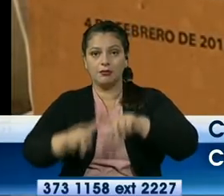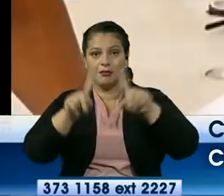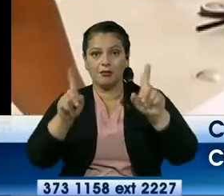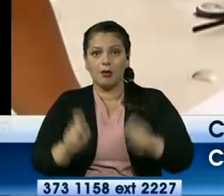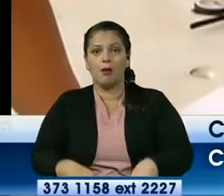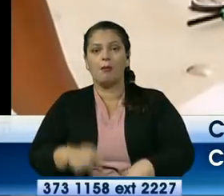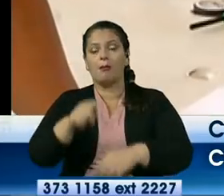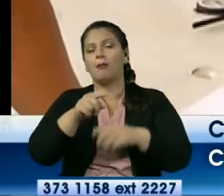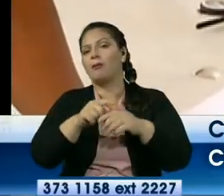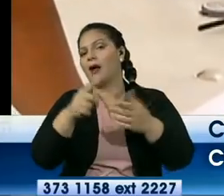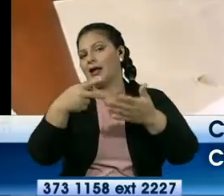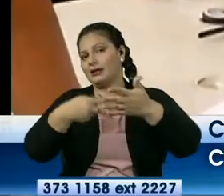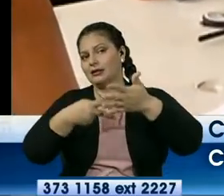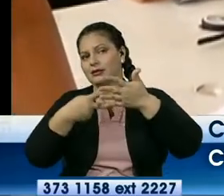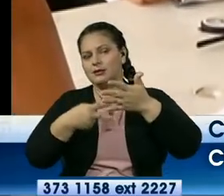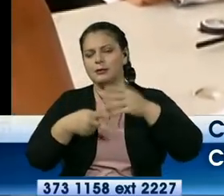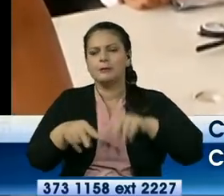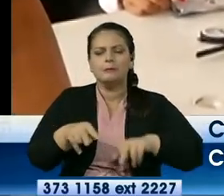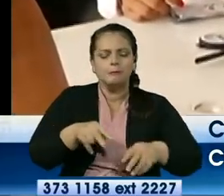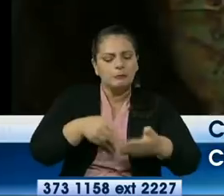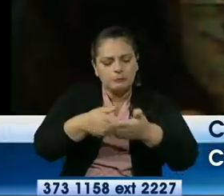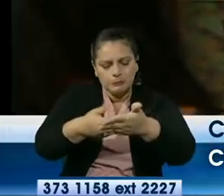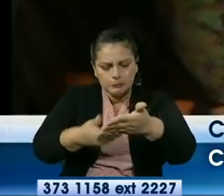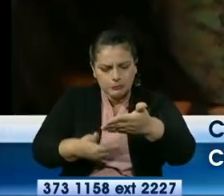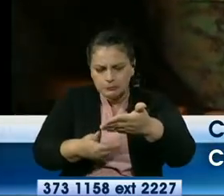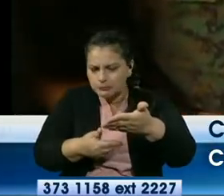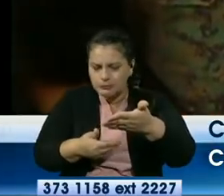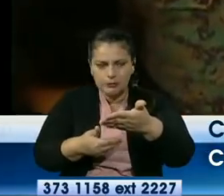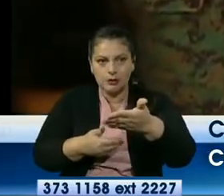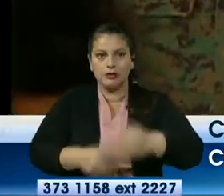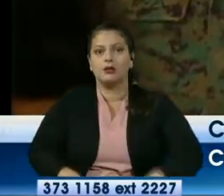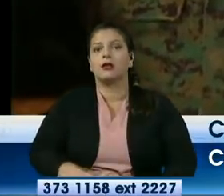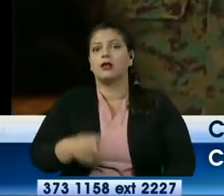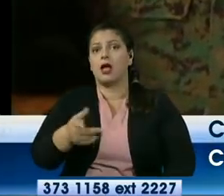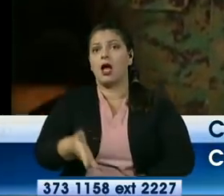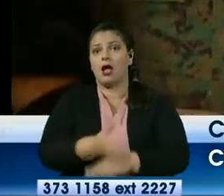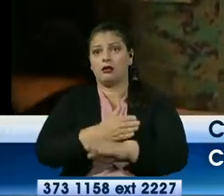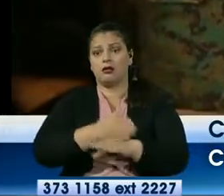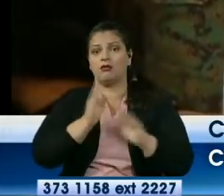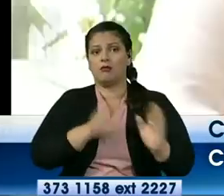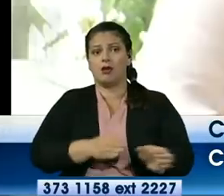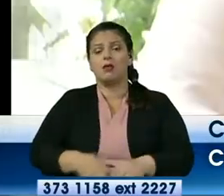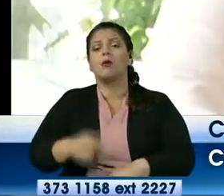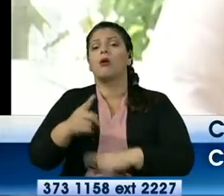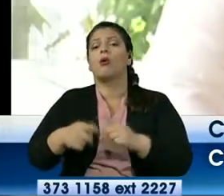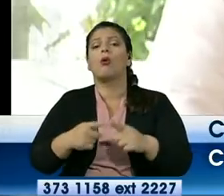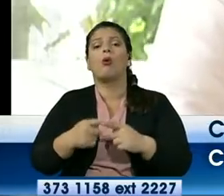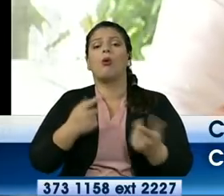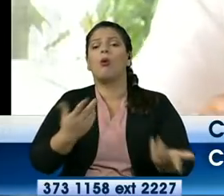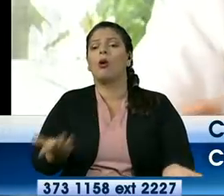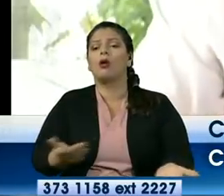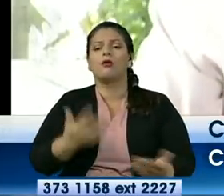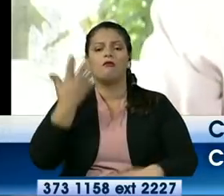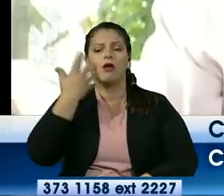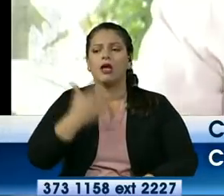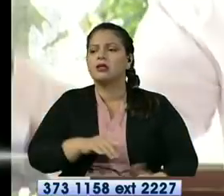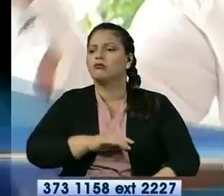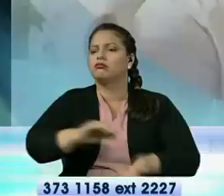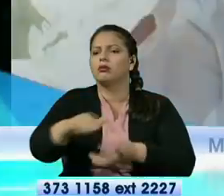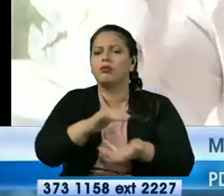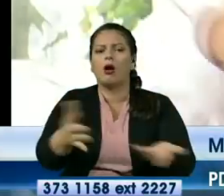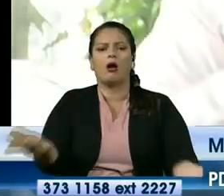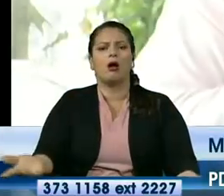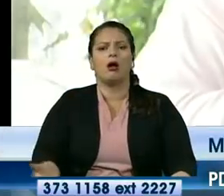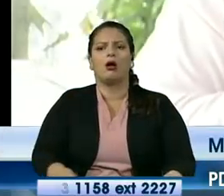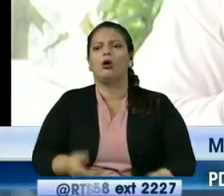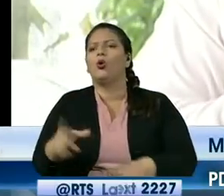electoral espera cumplir con los plazos establecidos para la publicación de resultados. Se llenan las actas, estas serán escaneadas para que vayan a